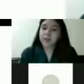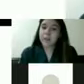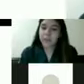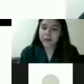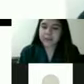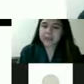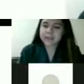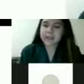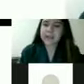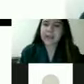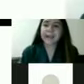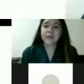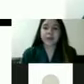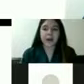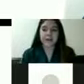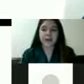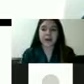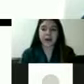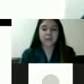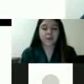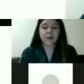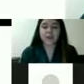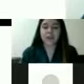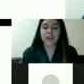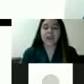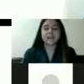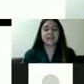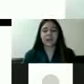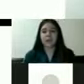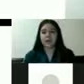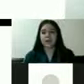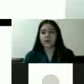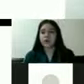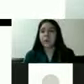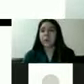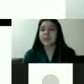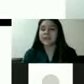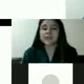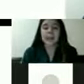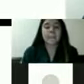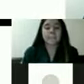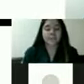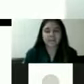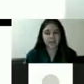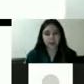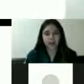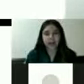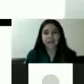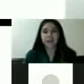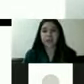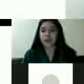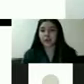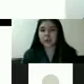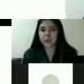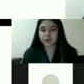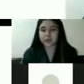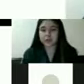Uno de los aportes que el libro hace a la fonoaudiología es tener en cuenta los componentes perceptuales